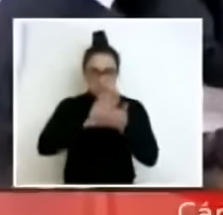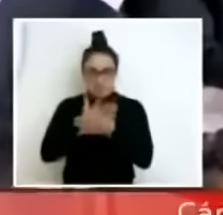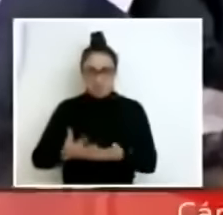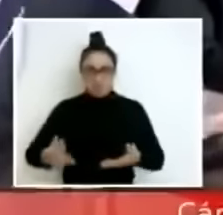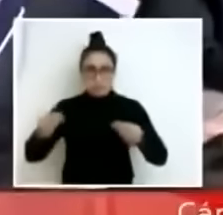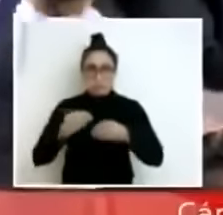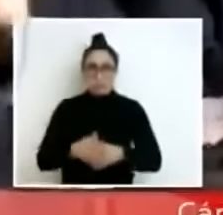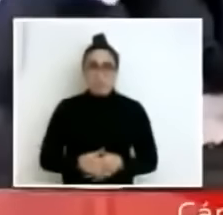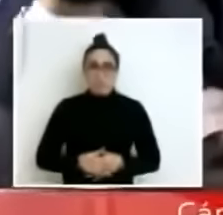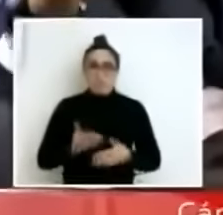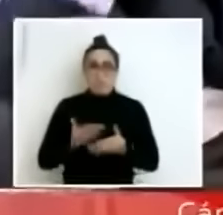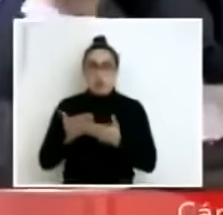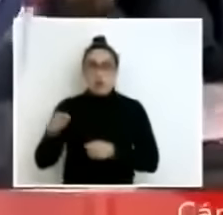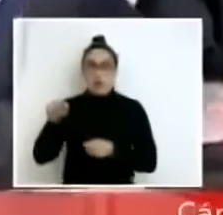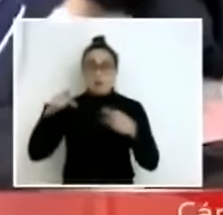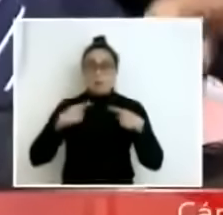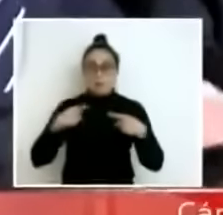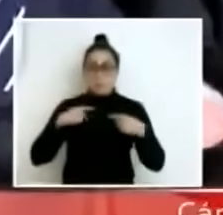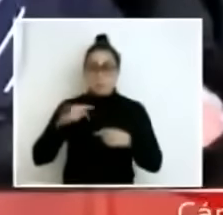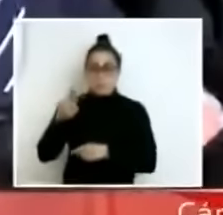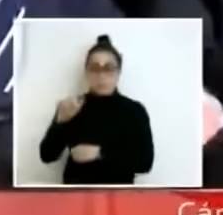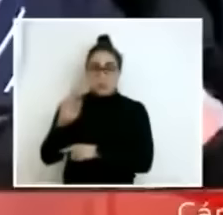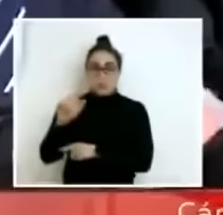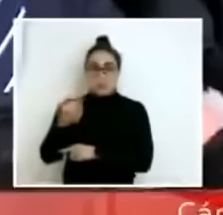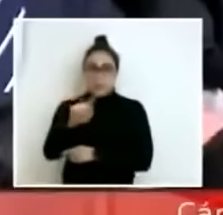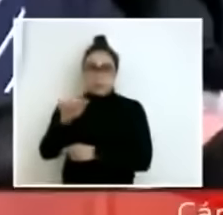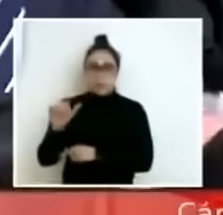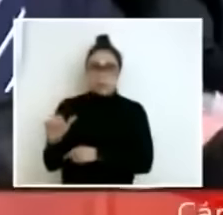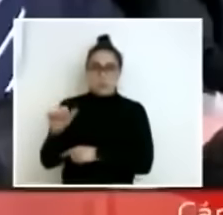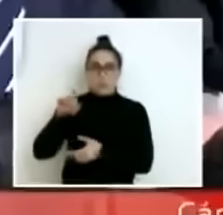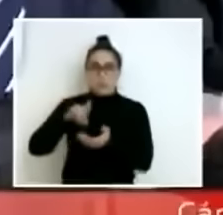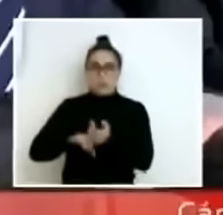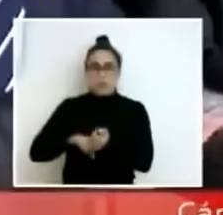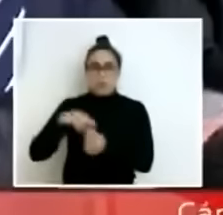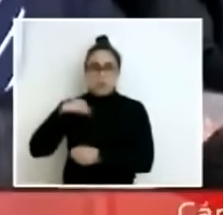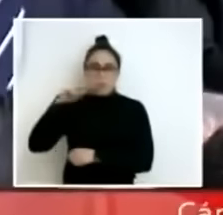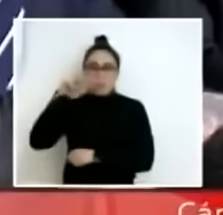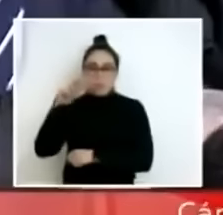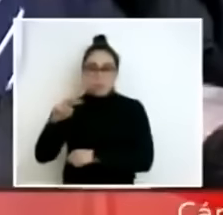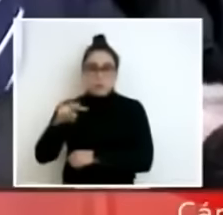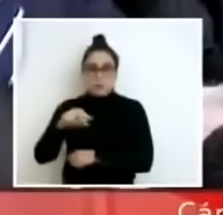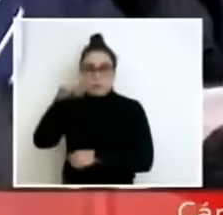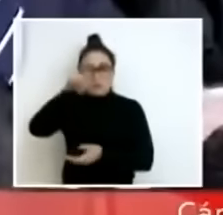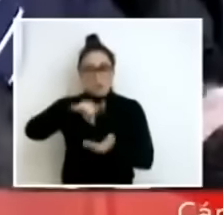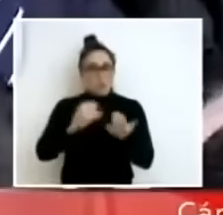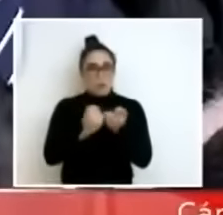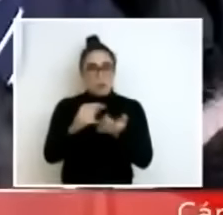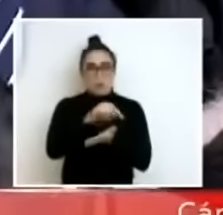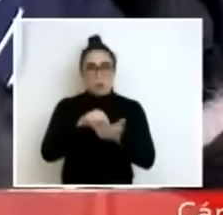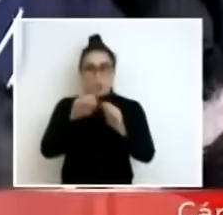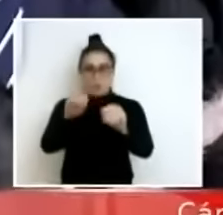y remata raz en otro lugar y pareciera haberlo escuchado de este lado el salón el sufragio universal dice